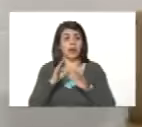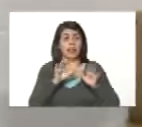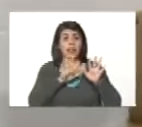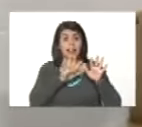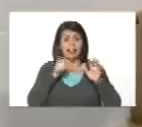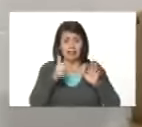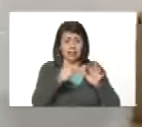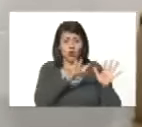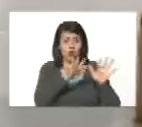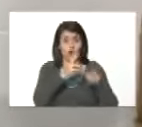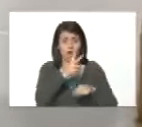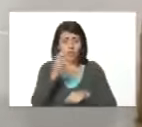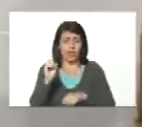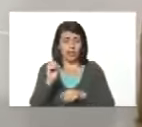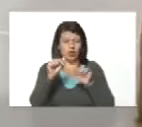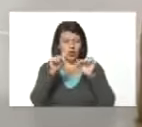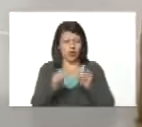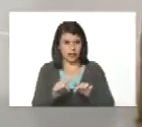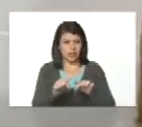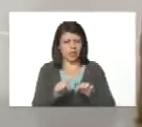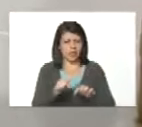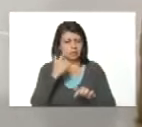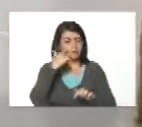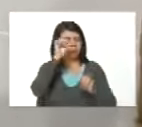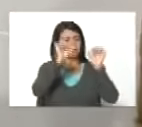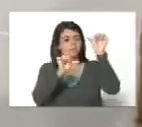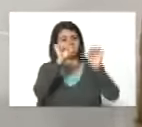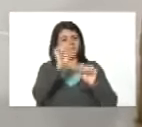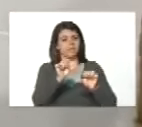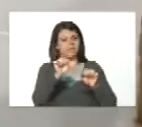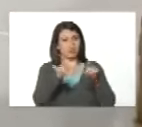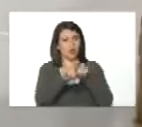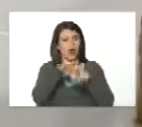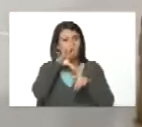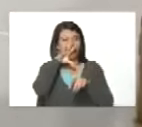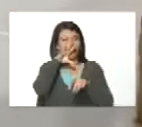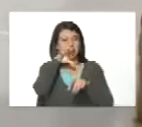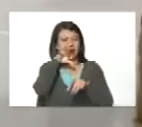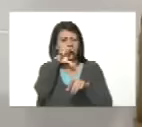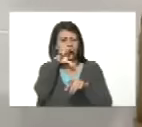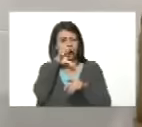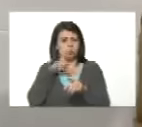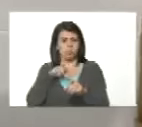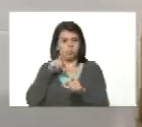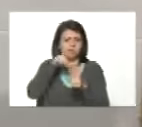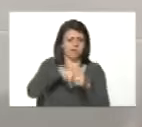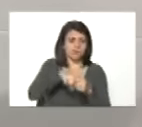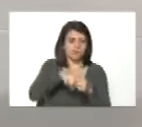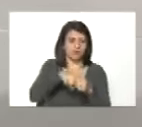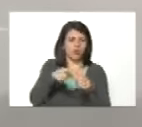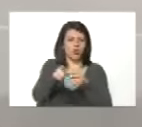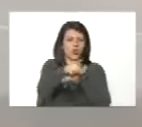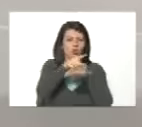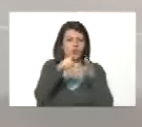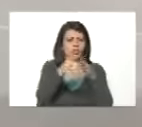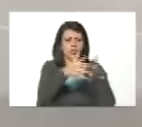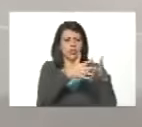XX, ahorita no tiene ninguna otra categoría que la de perro faldero del gobierno de los Estados Unidos de